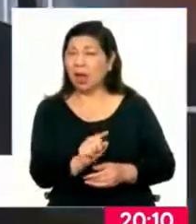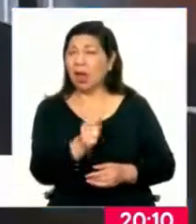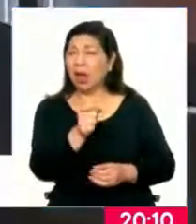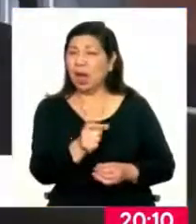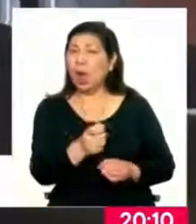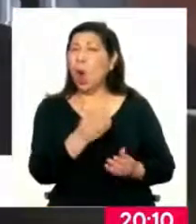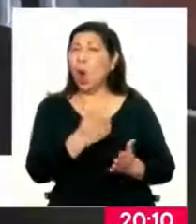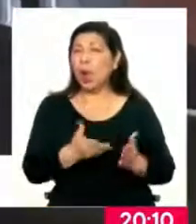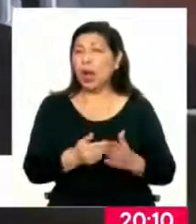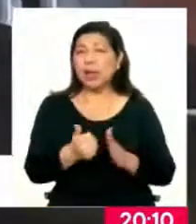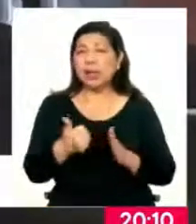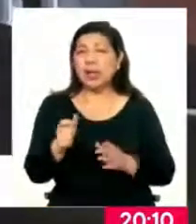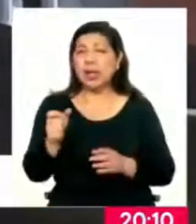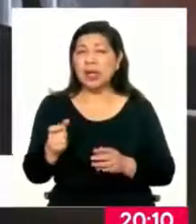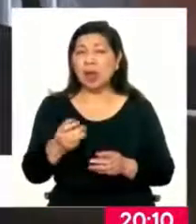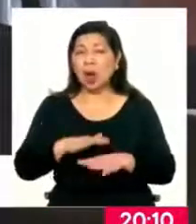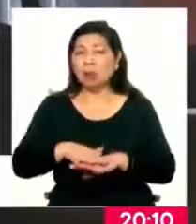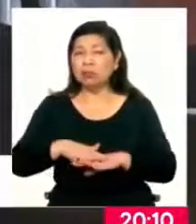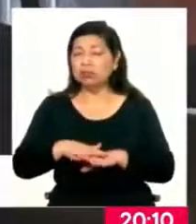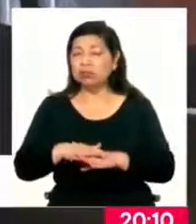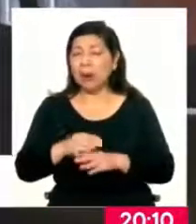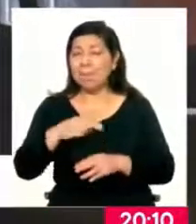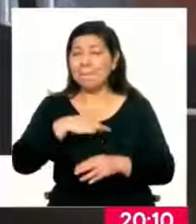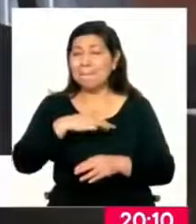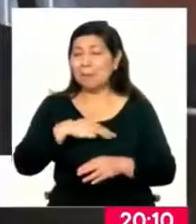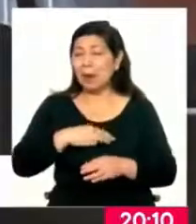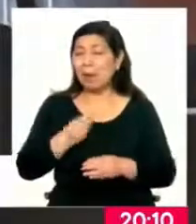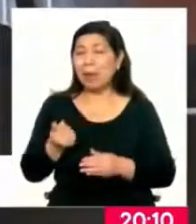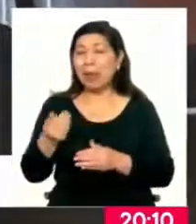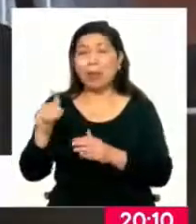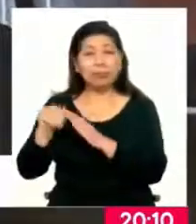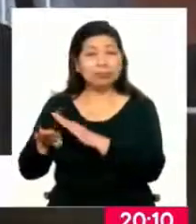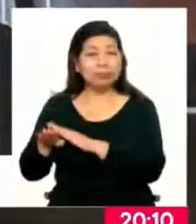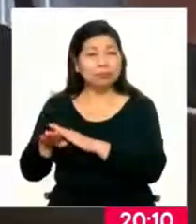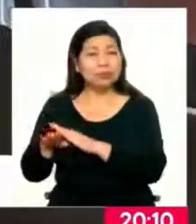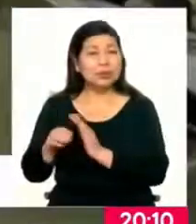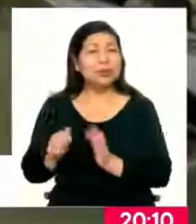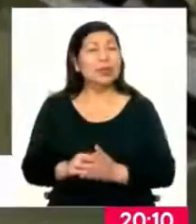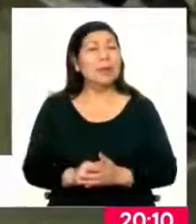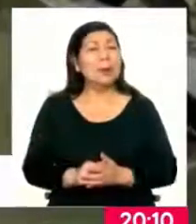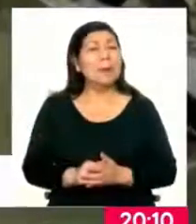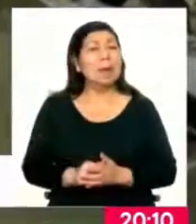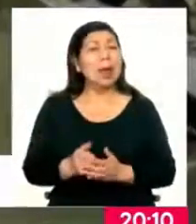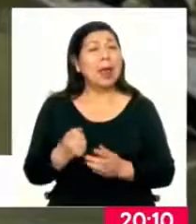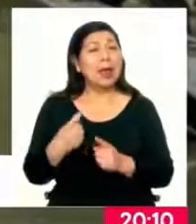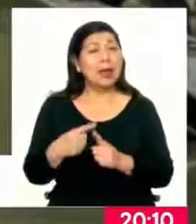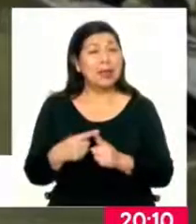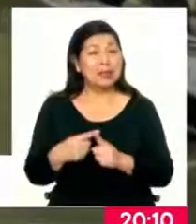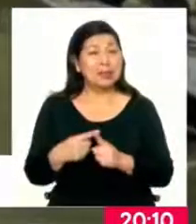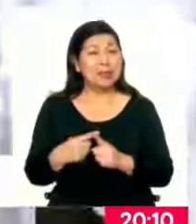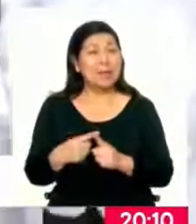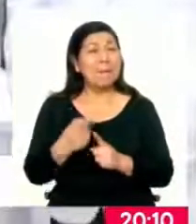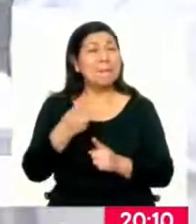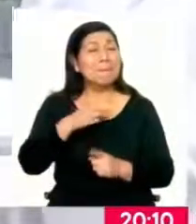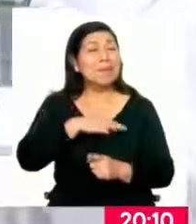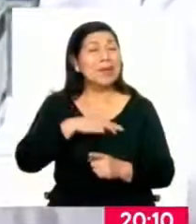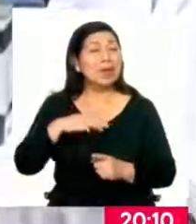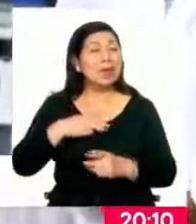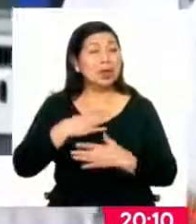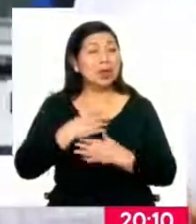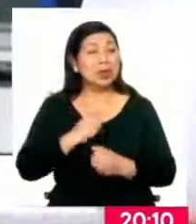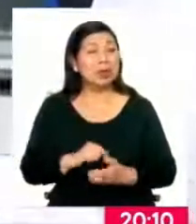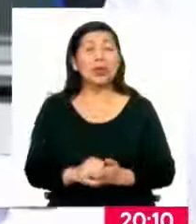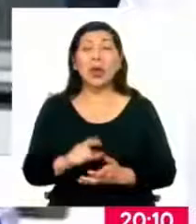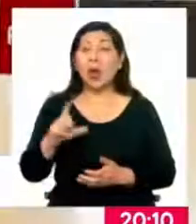de ordenar a 6 trabajadores de ese ministerio depositar dinero a Derbia Pasa Mesa, expareja del entonces ministro de